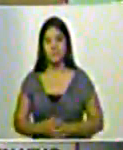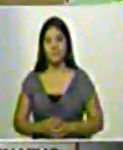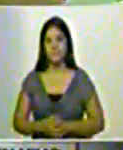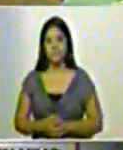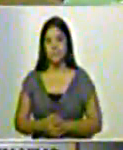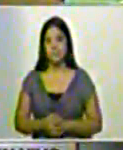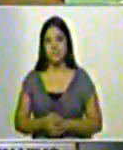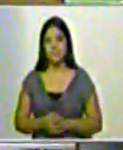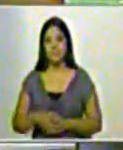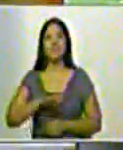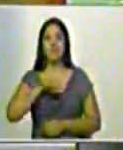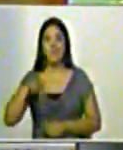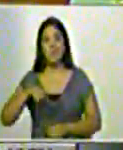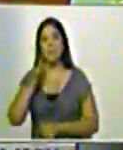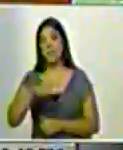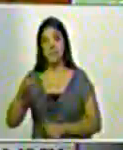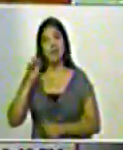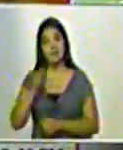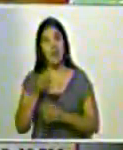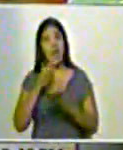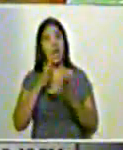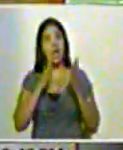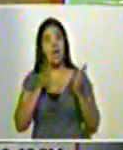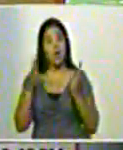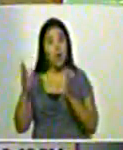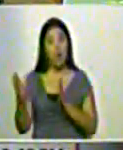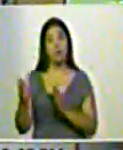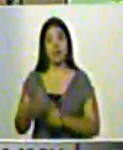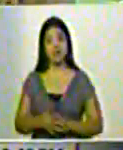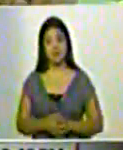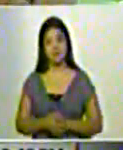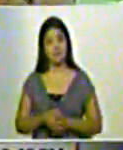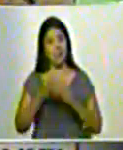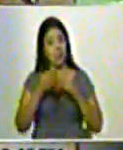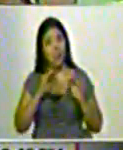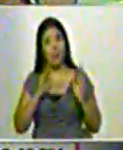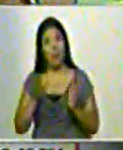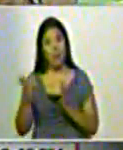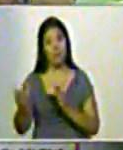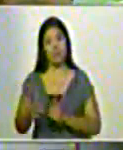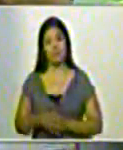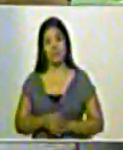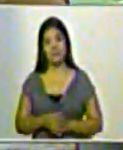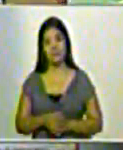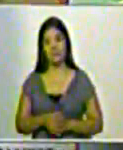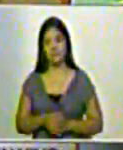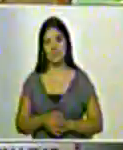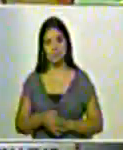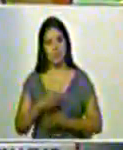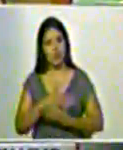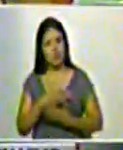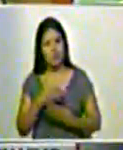nuestra gente sí lo estaba haciendo. Y lo estaba haciendo en orden, en mucha orden, con mucha orden, mejor dicho, con mucha